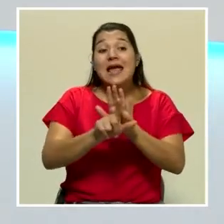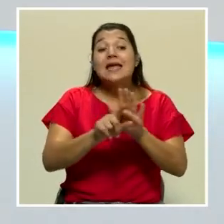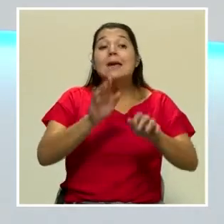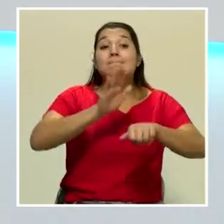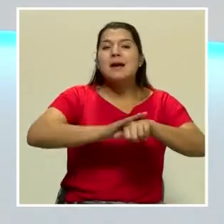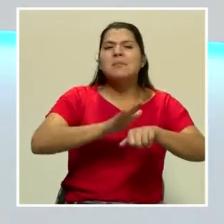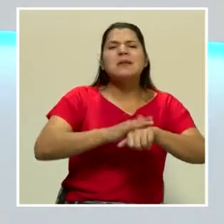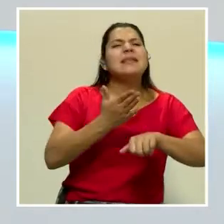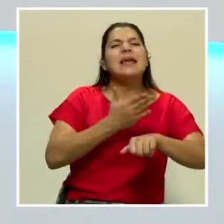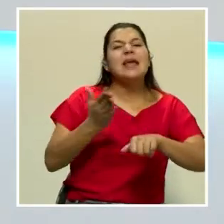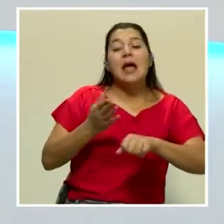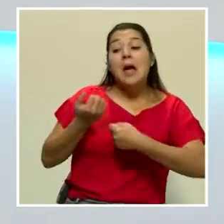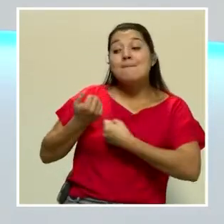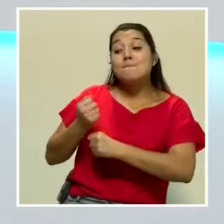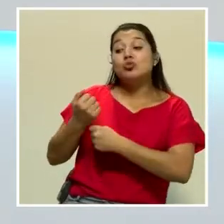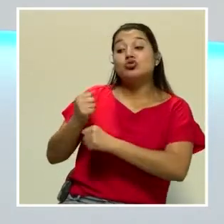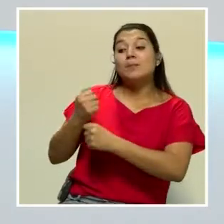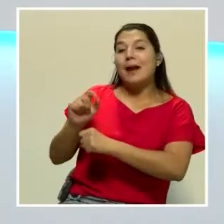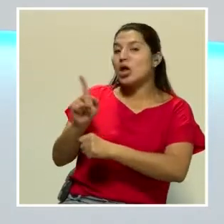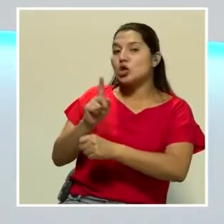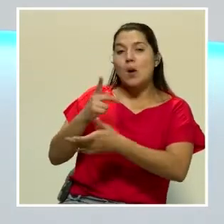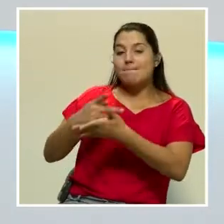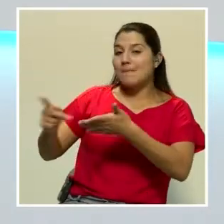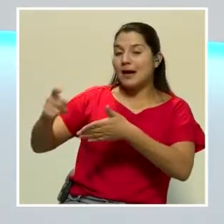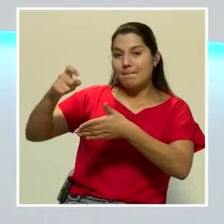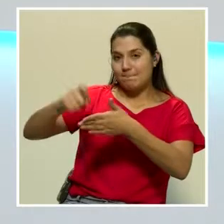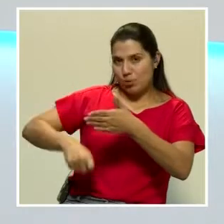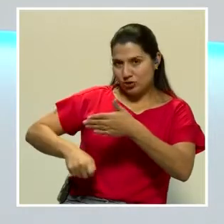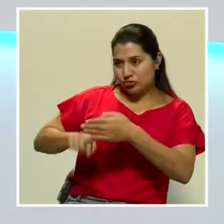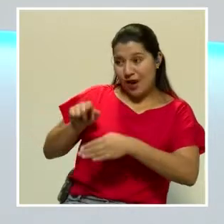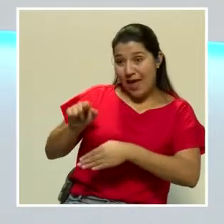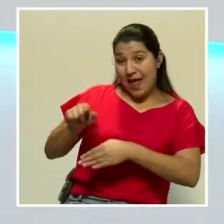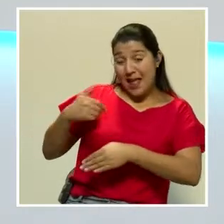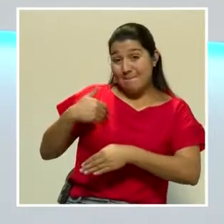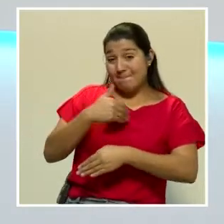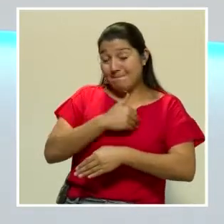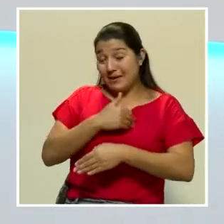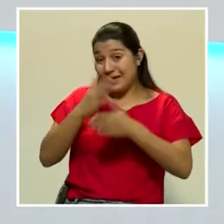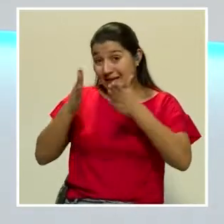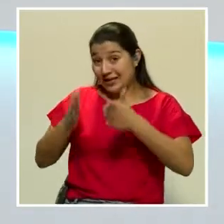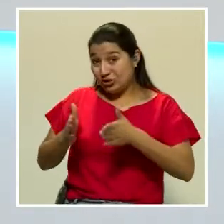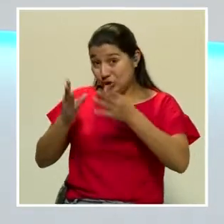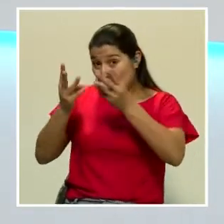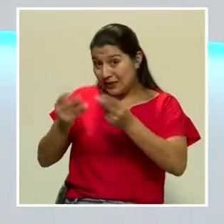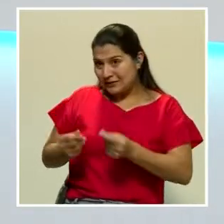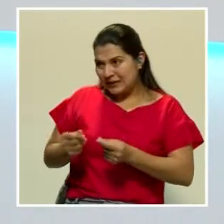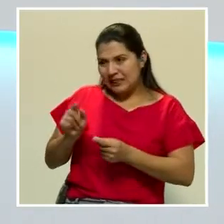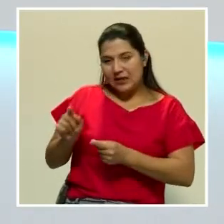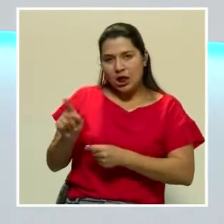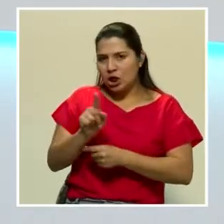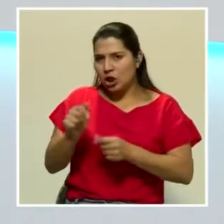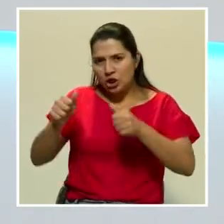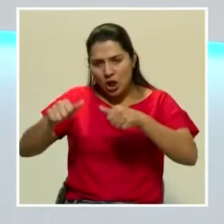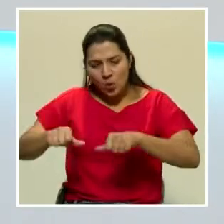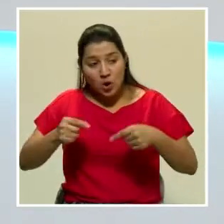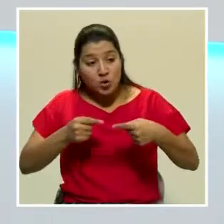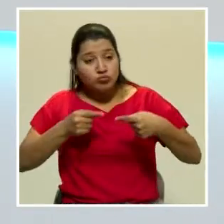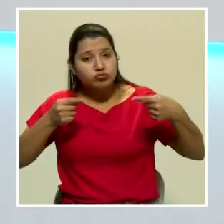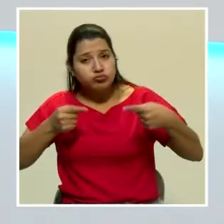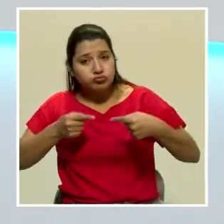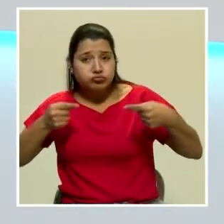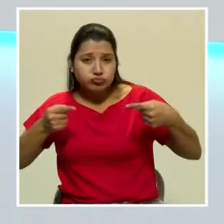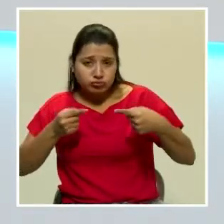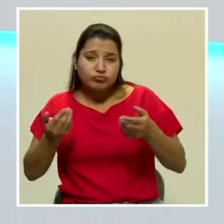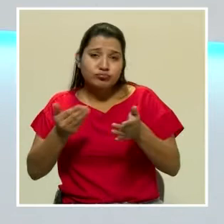las municipalidades de la regla fiscal, también hubo un severo diferendo, tanto